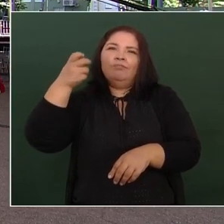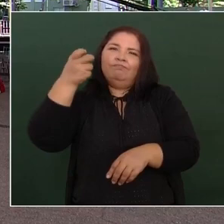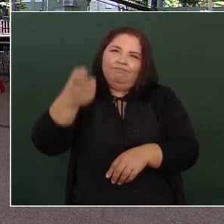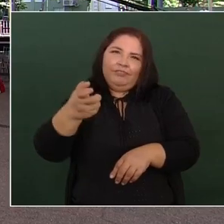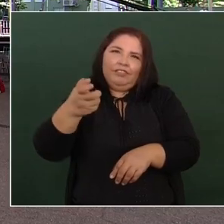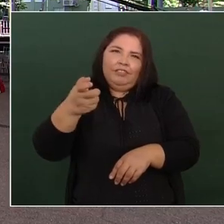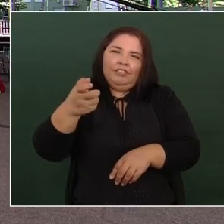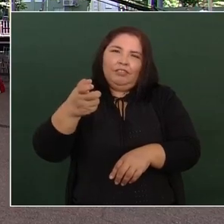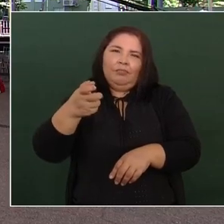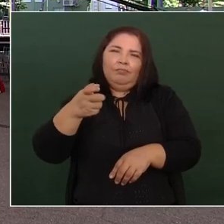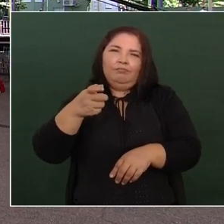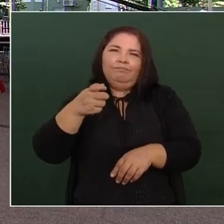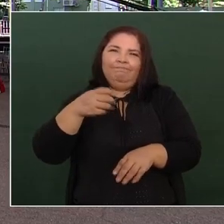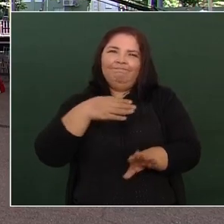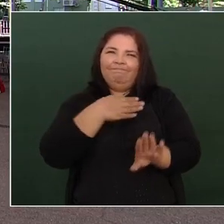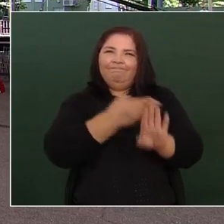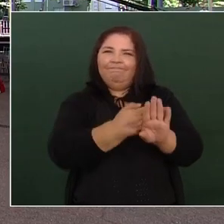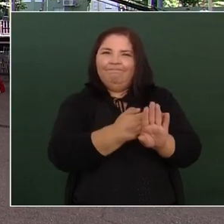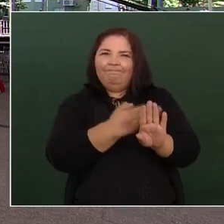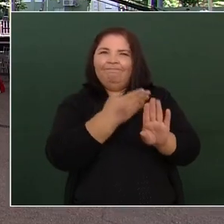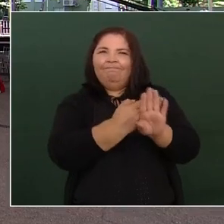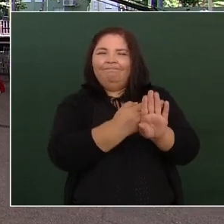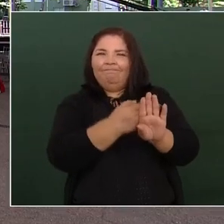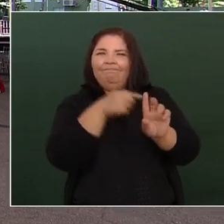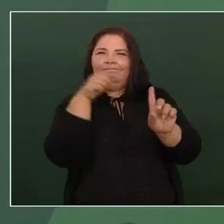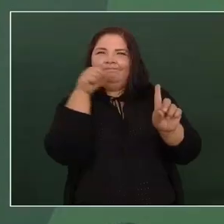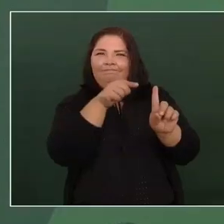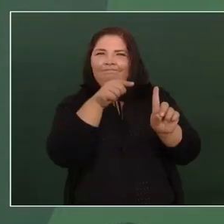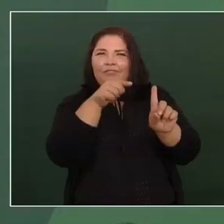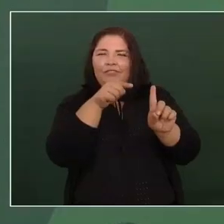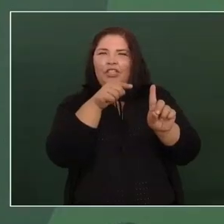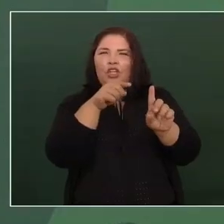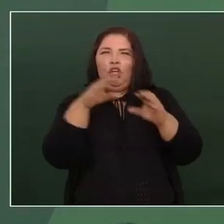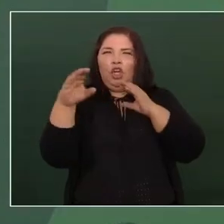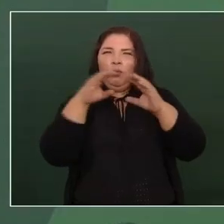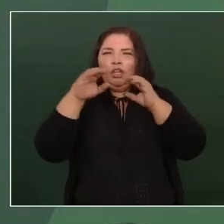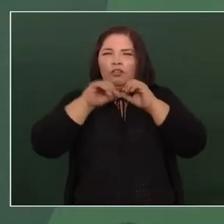Fue una campaña en los medios